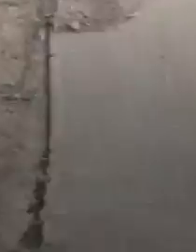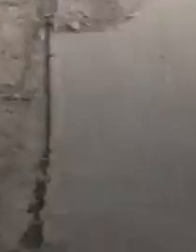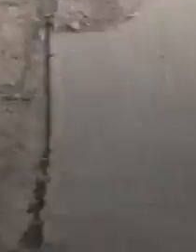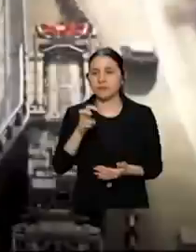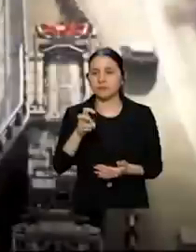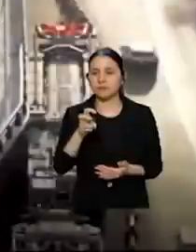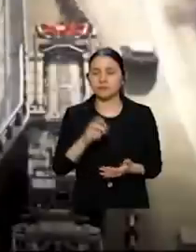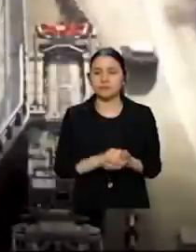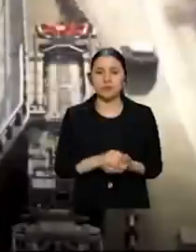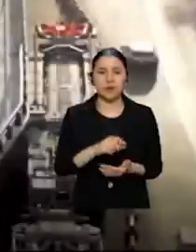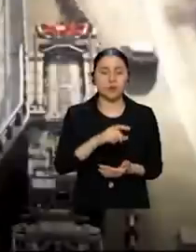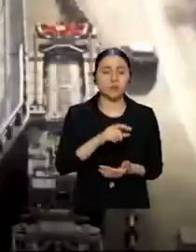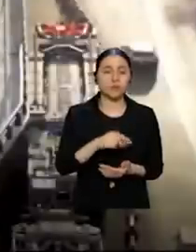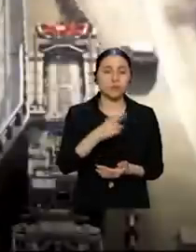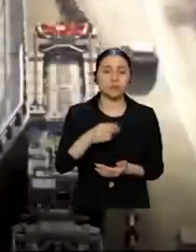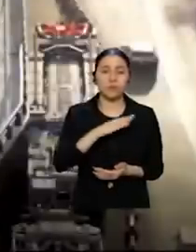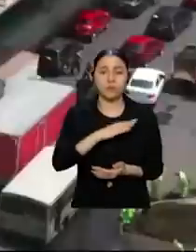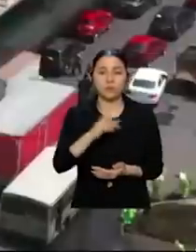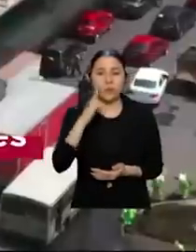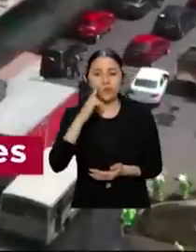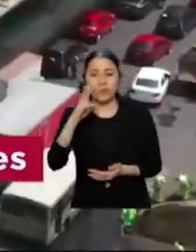se siguió, cada una